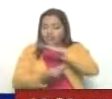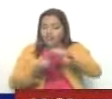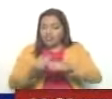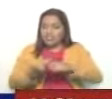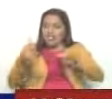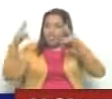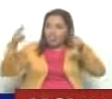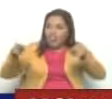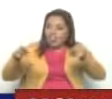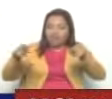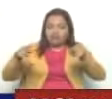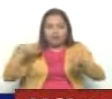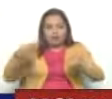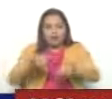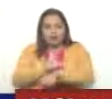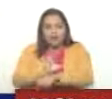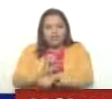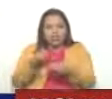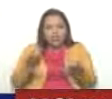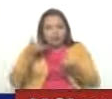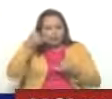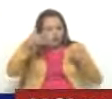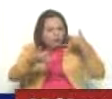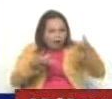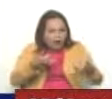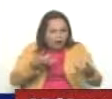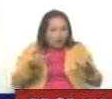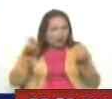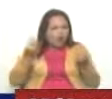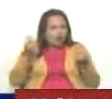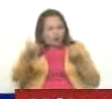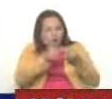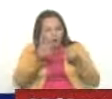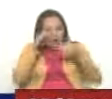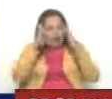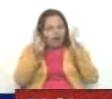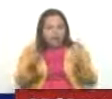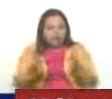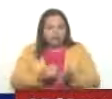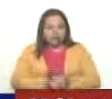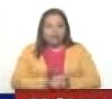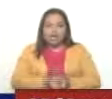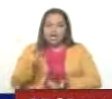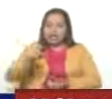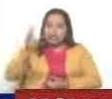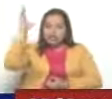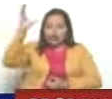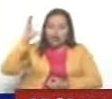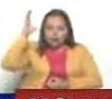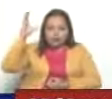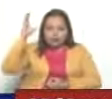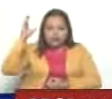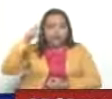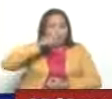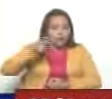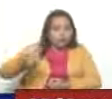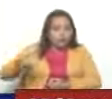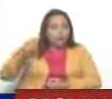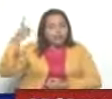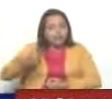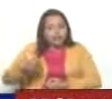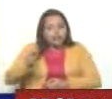en una emergencia, ¿cómo haces? ¿Cómo llamas? ¿Cómo buscas un medio de seguridad que te atienda? Entonces es necesario concientizar a nuestro pueblo de que tiene